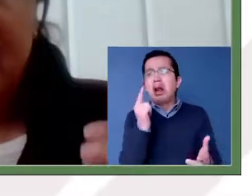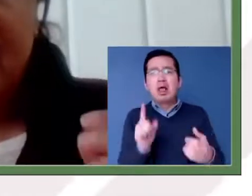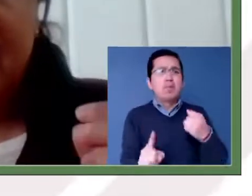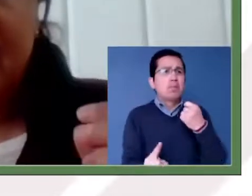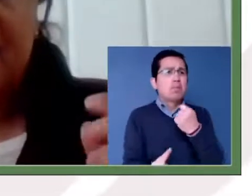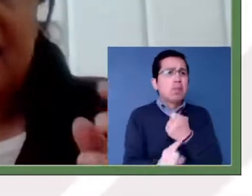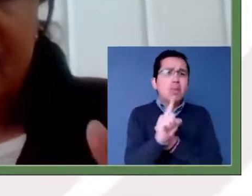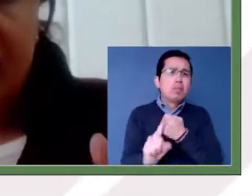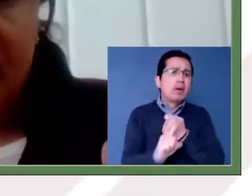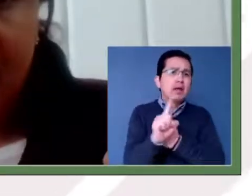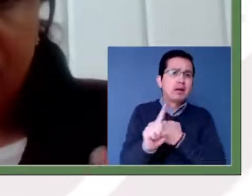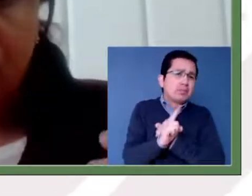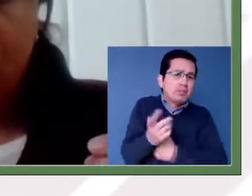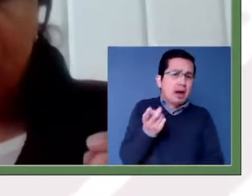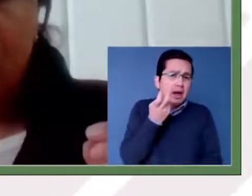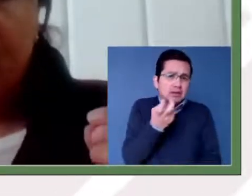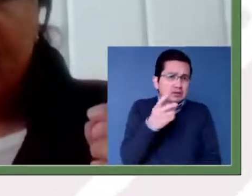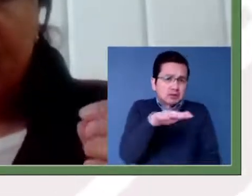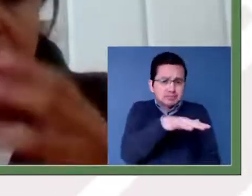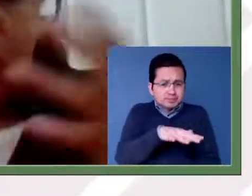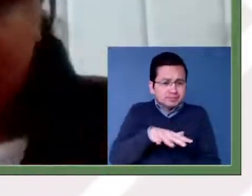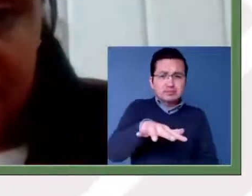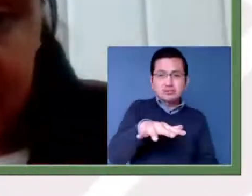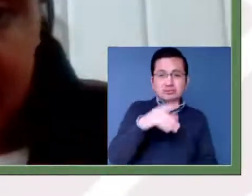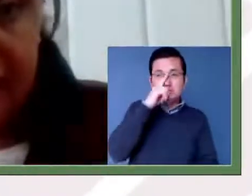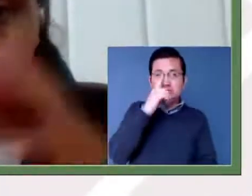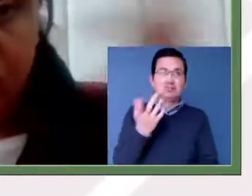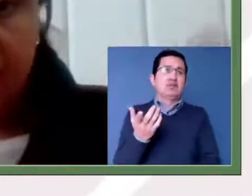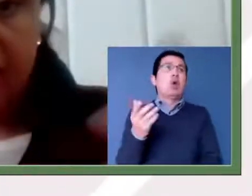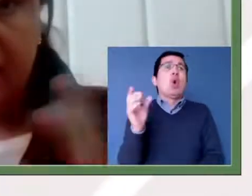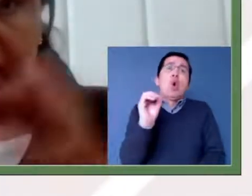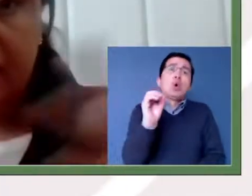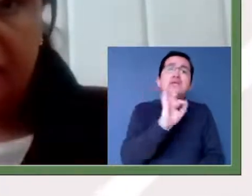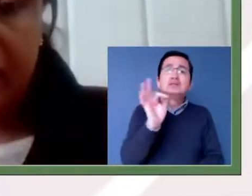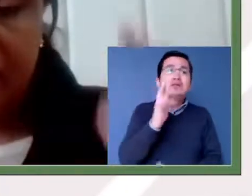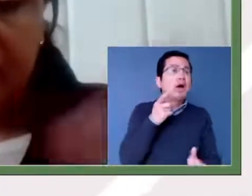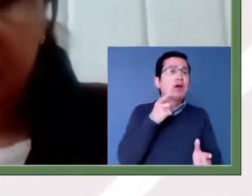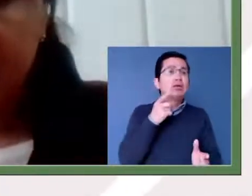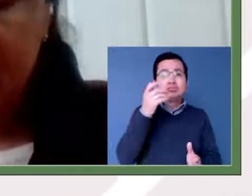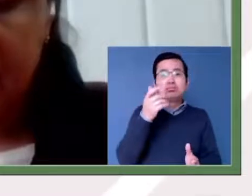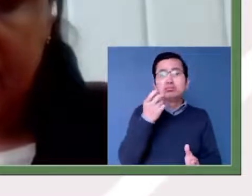problema que se estaba dando en las noticias, ¿no?